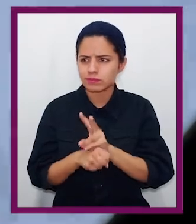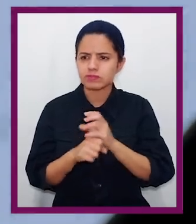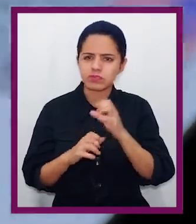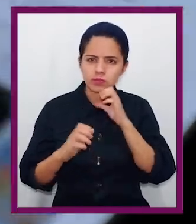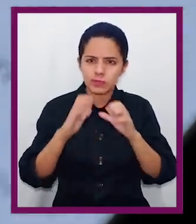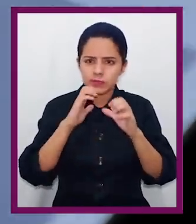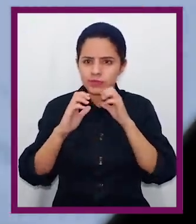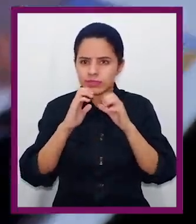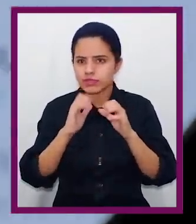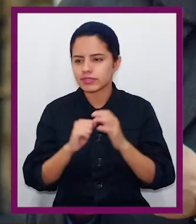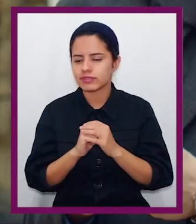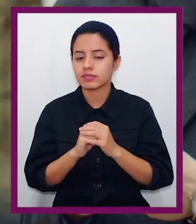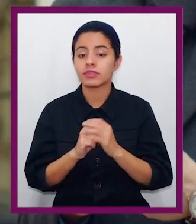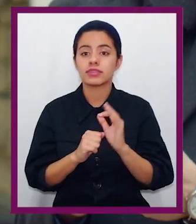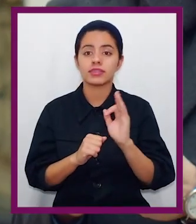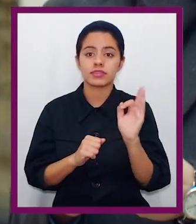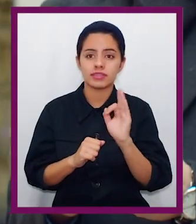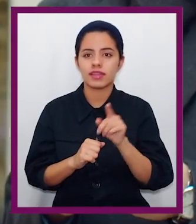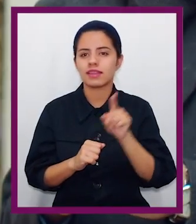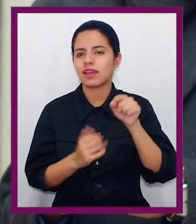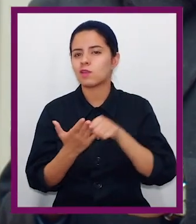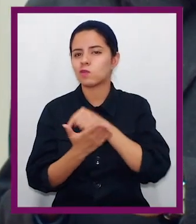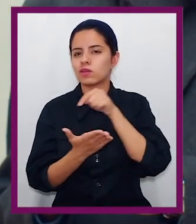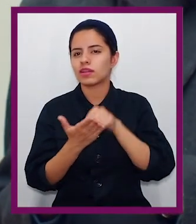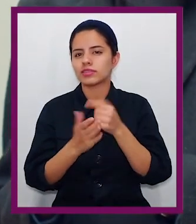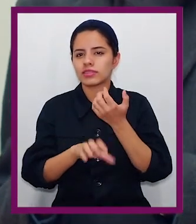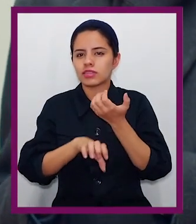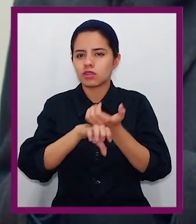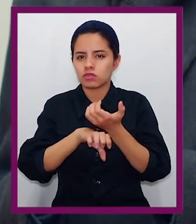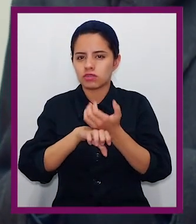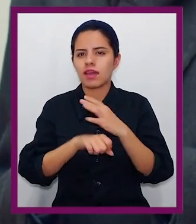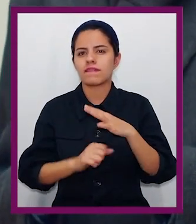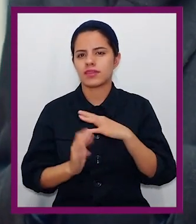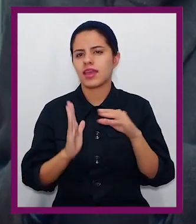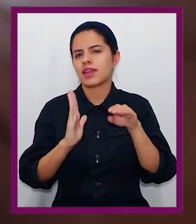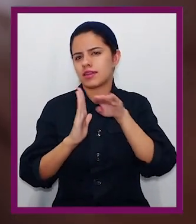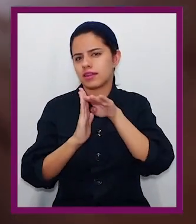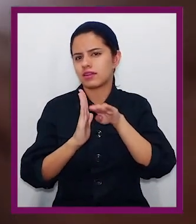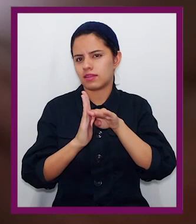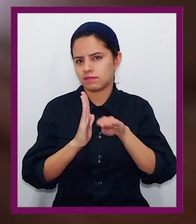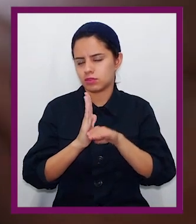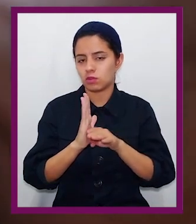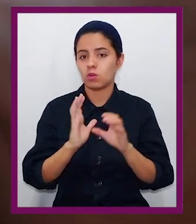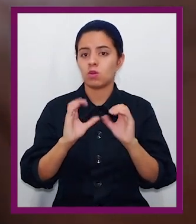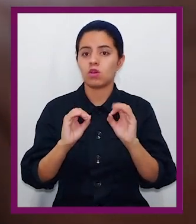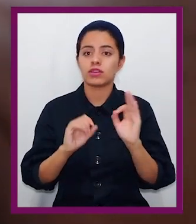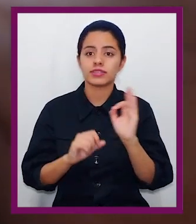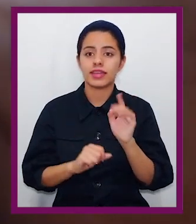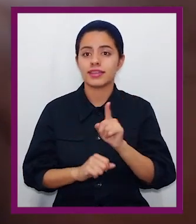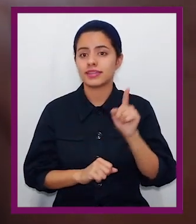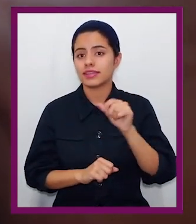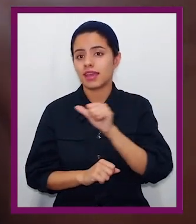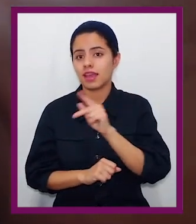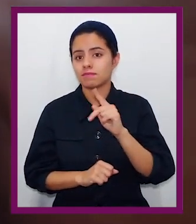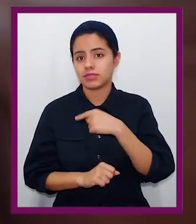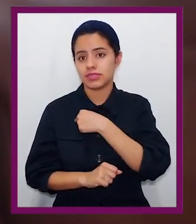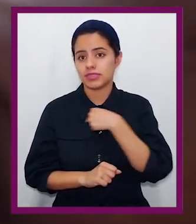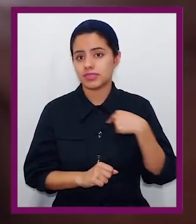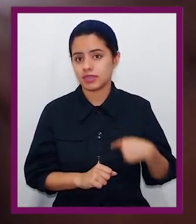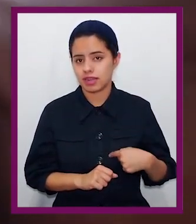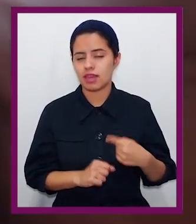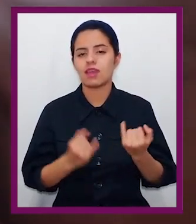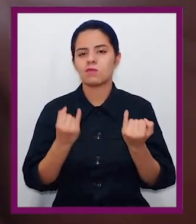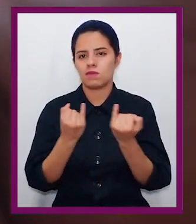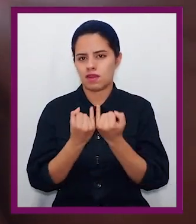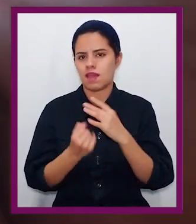estuviera la base de la red social. Si la red social estaba en Estados Unidos, tenía ciertos lineamientos, o si la red social era una red social china, tenía otros